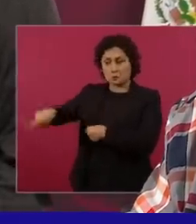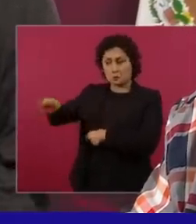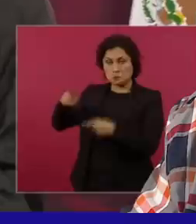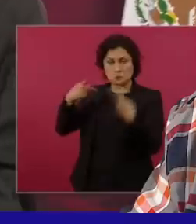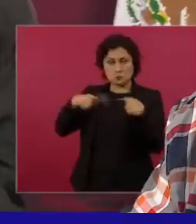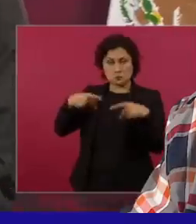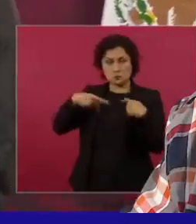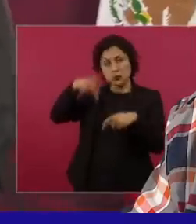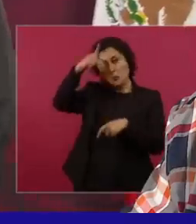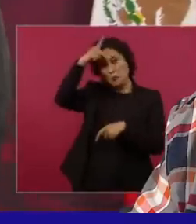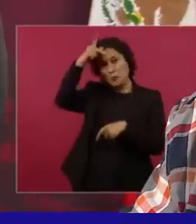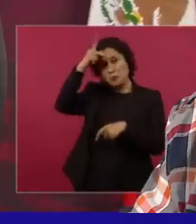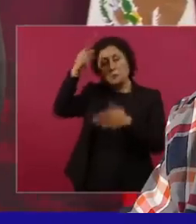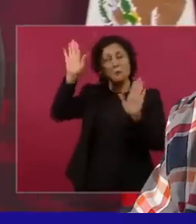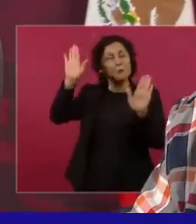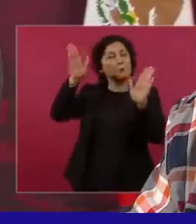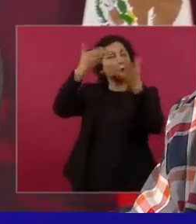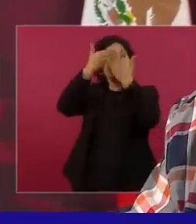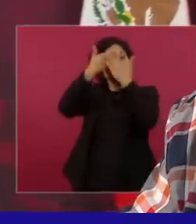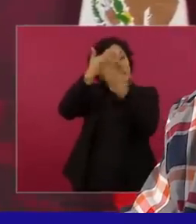a congelarlo